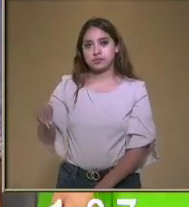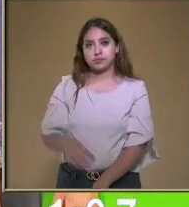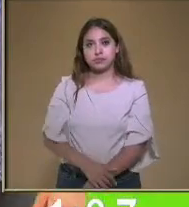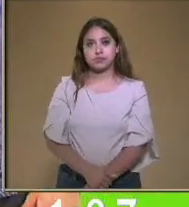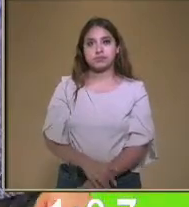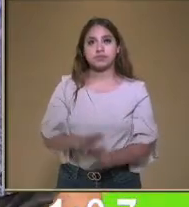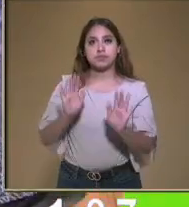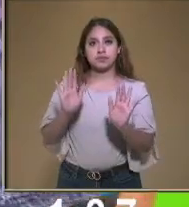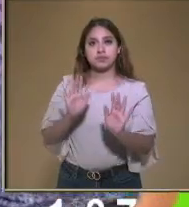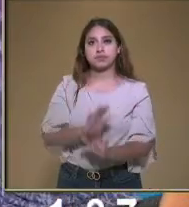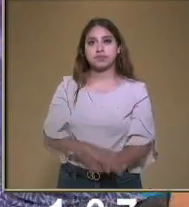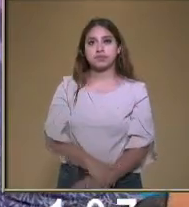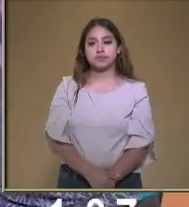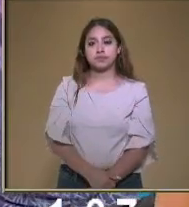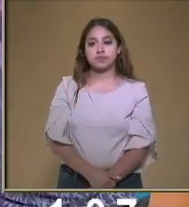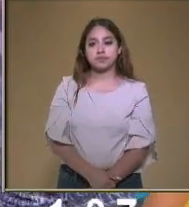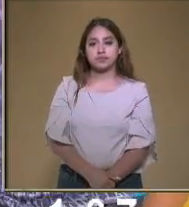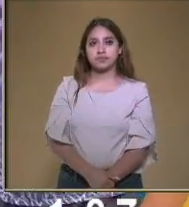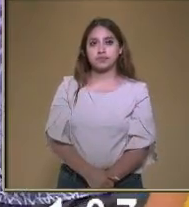Alto ahí.